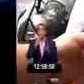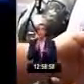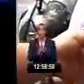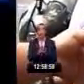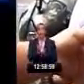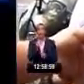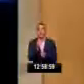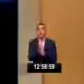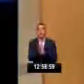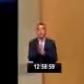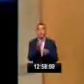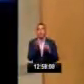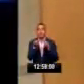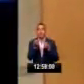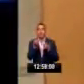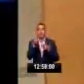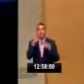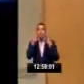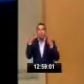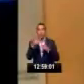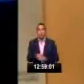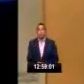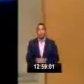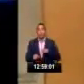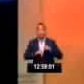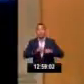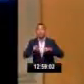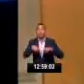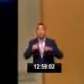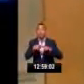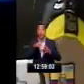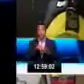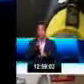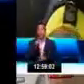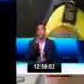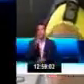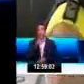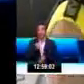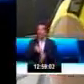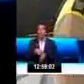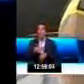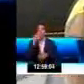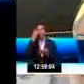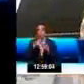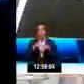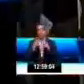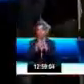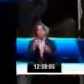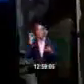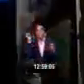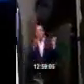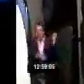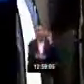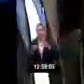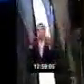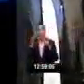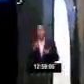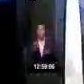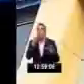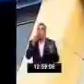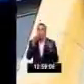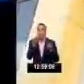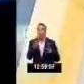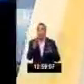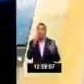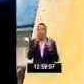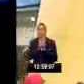desde el orden público. Las audiencias se tramitarán dentro de las 24 horas por vandalismo y para formulación de